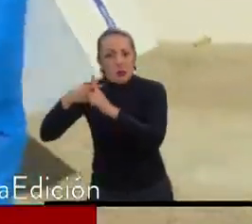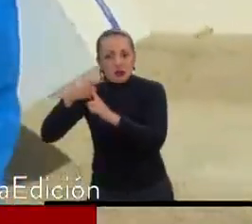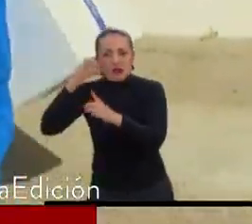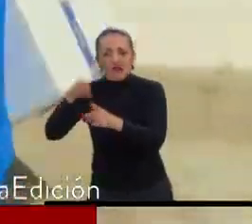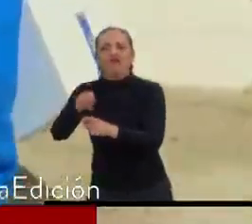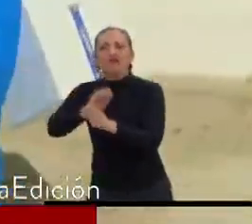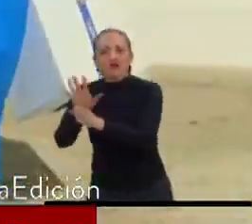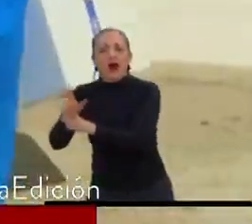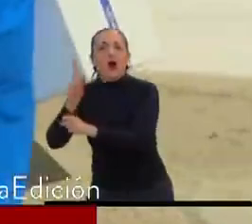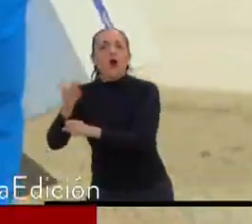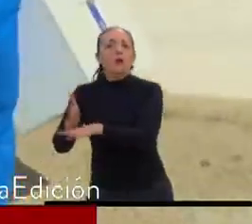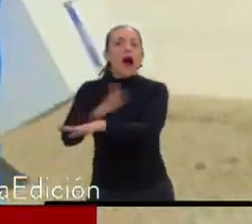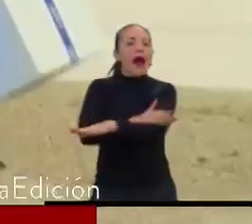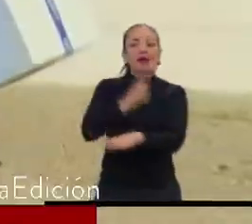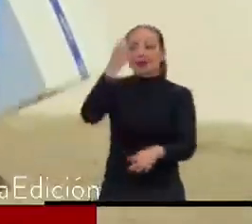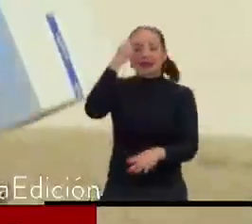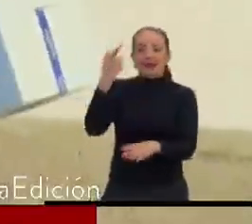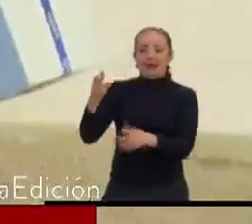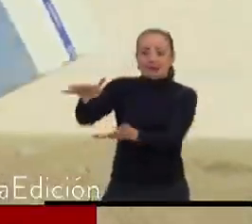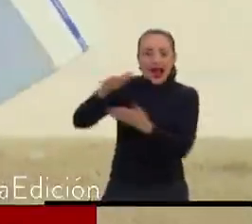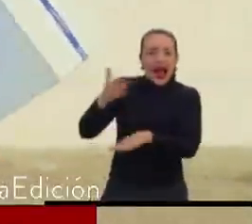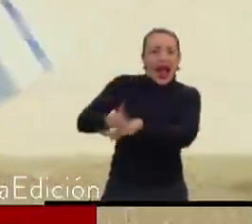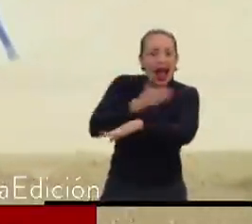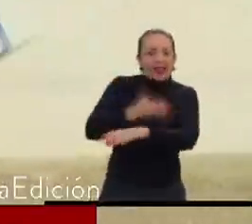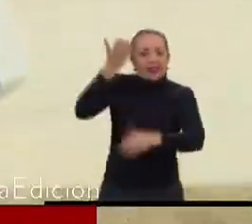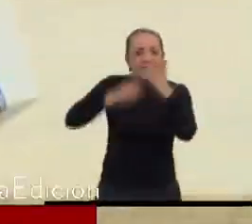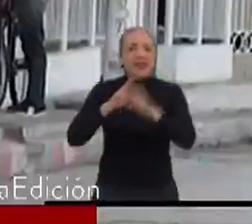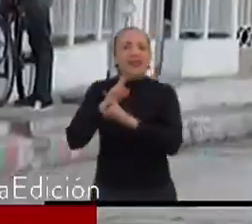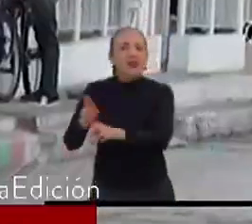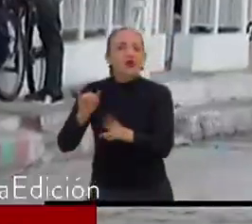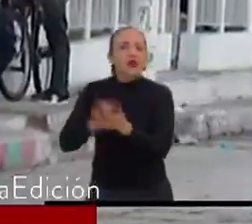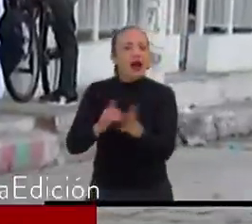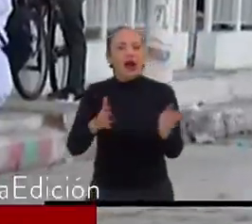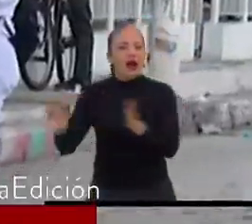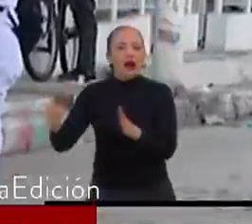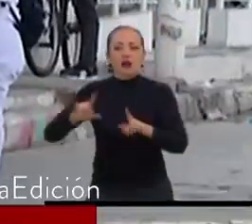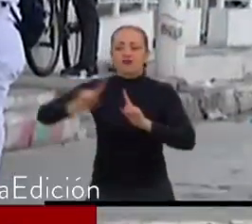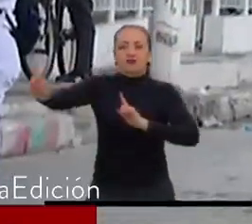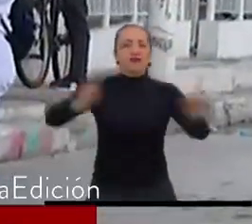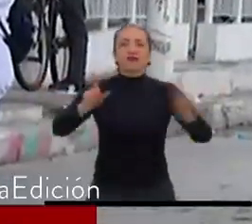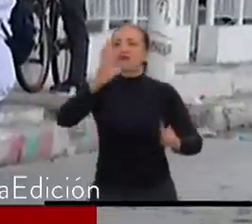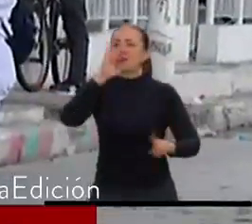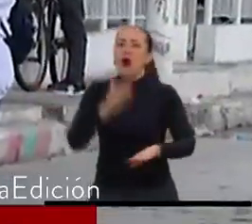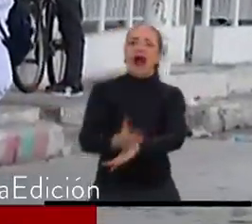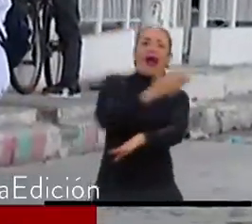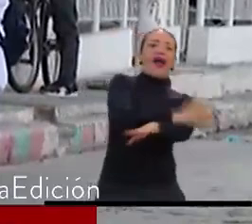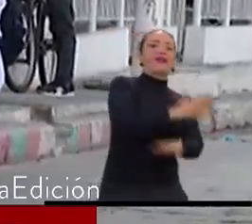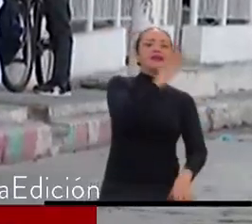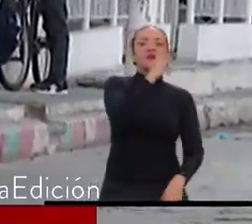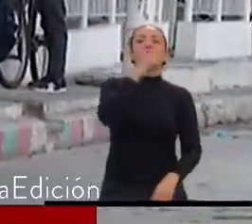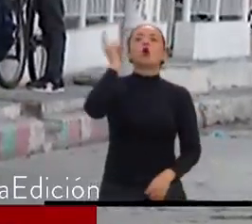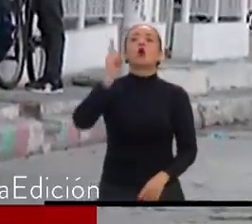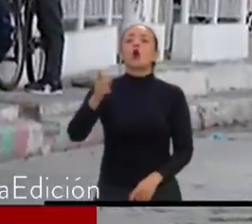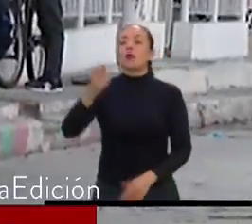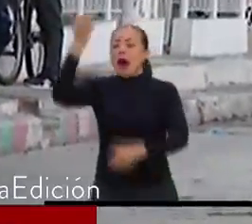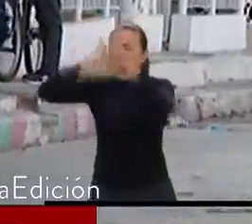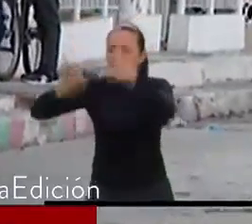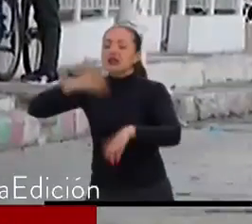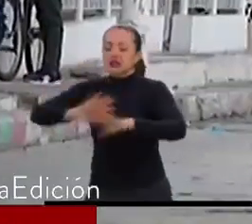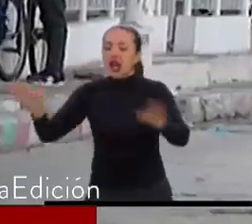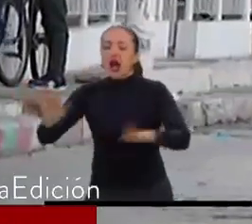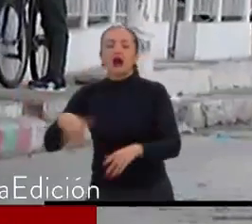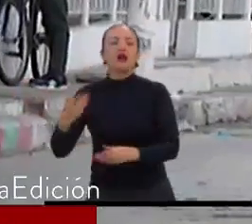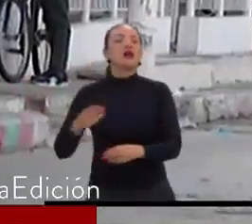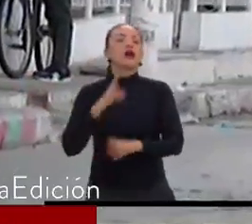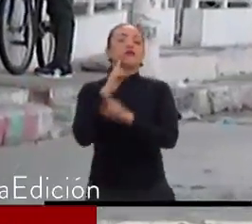hacer los acercamientos, digamos, de manera efectiva, porque las personas, si le llegaban las pruebas tarde, cuando llegaban la prueba tarde, pues ya